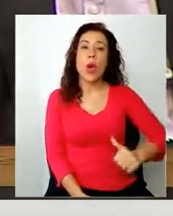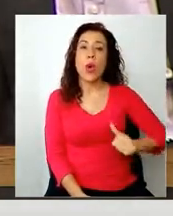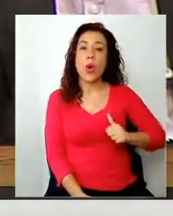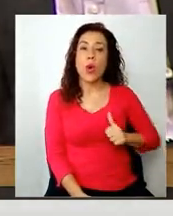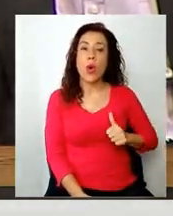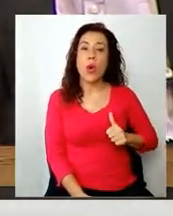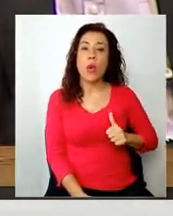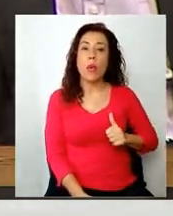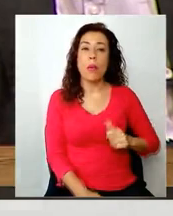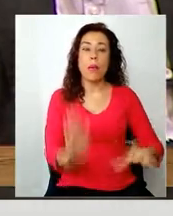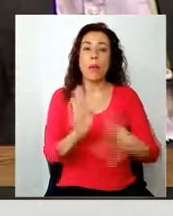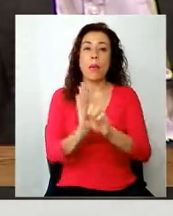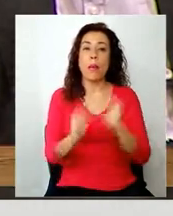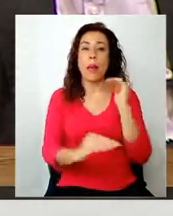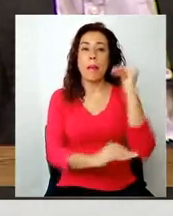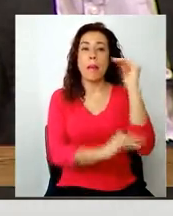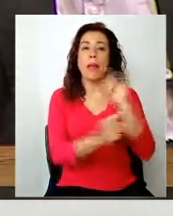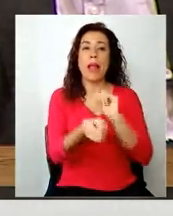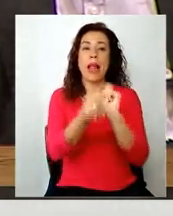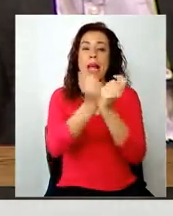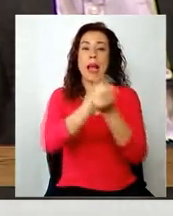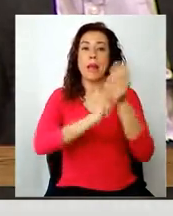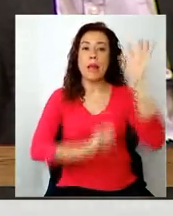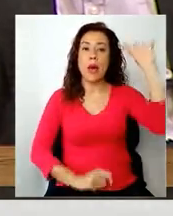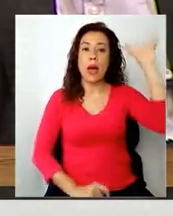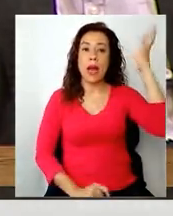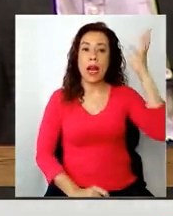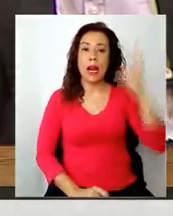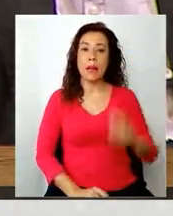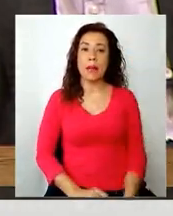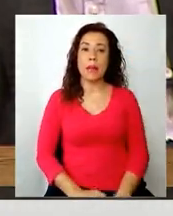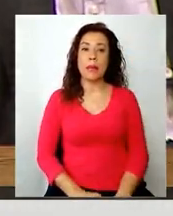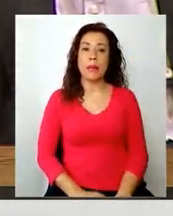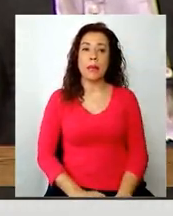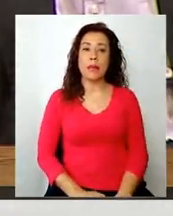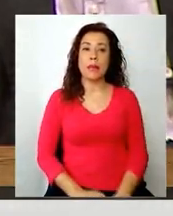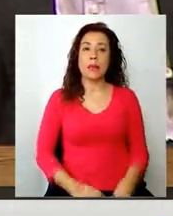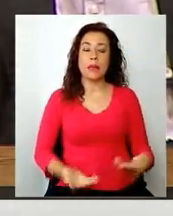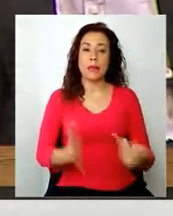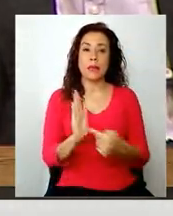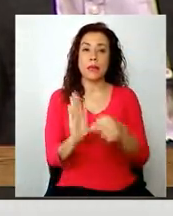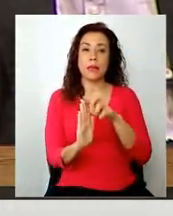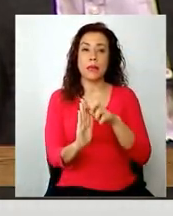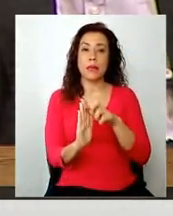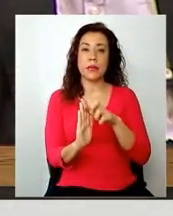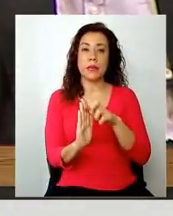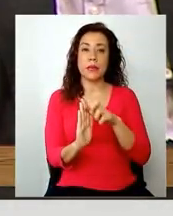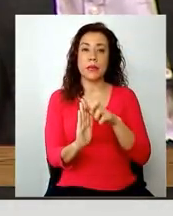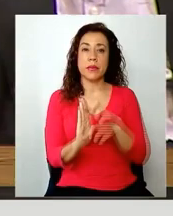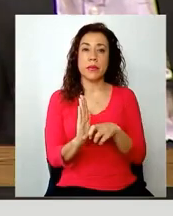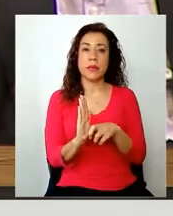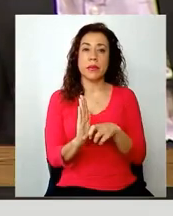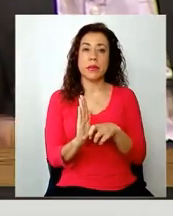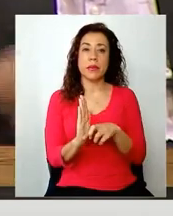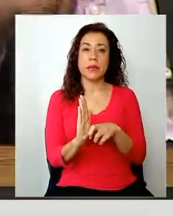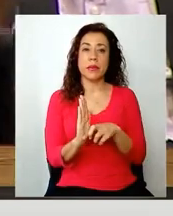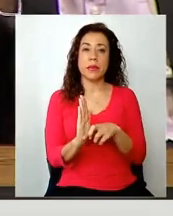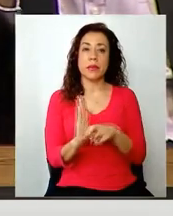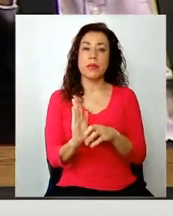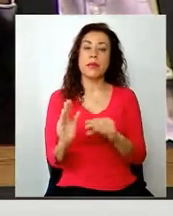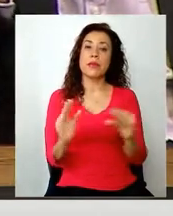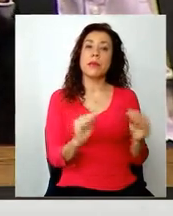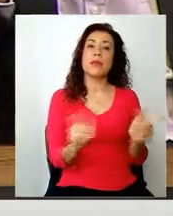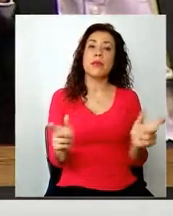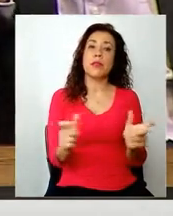la ley marco de cambio climático y es por eso que este proyecto lo hemos visto en el contexto del comité de